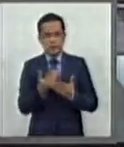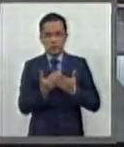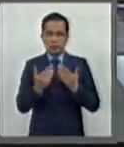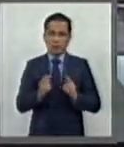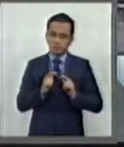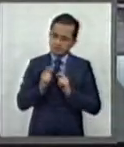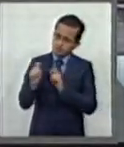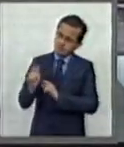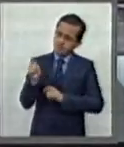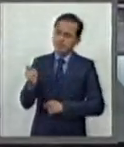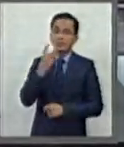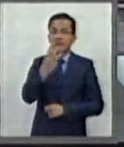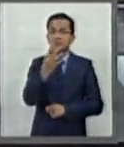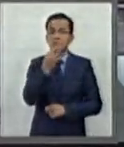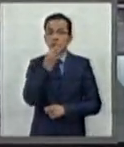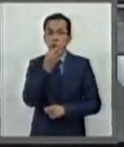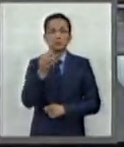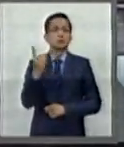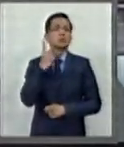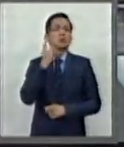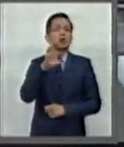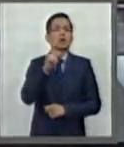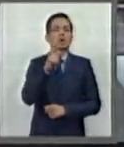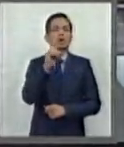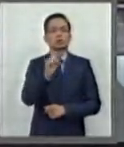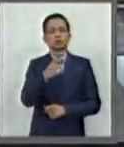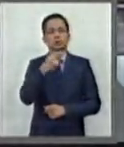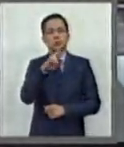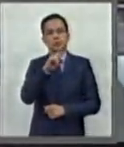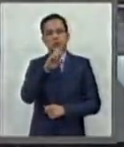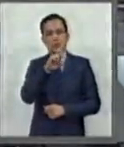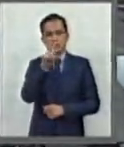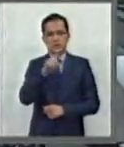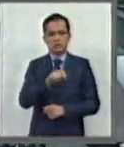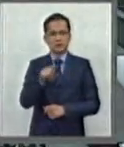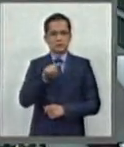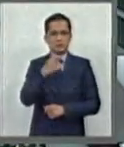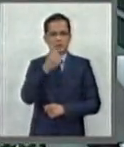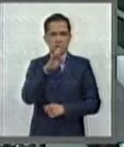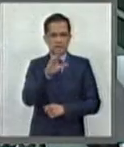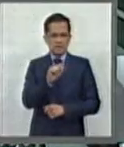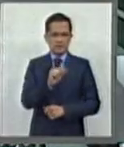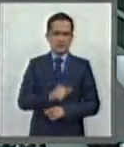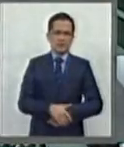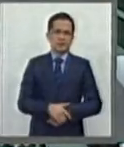por 3 minutos el diputado Carlos Gutiérrez García.